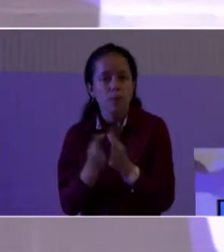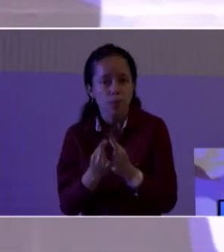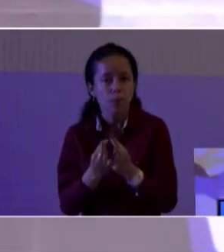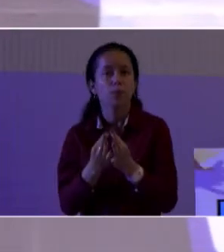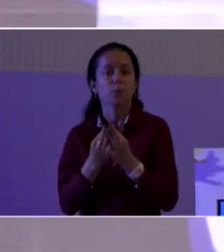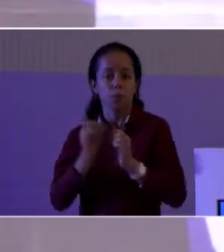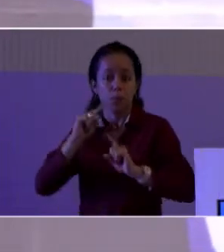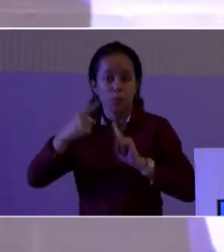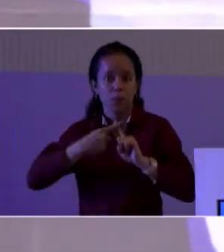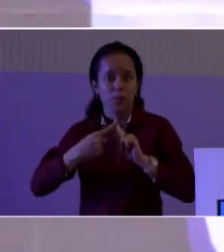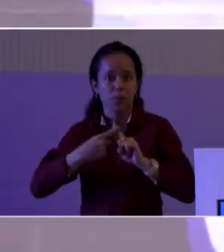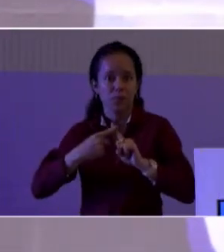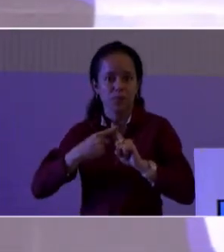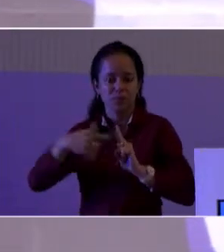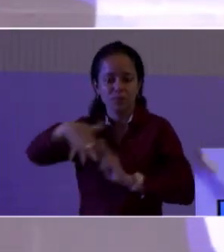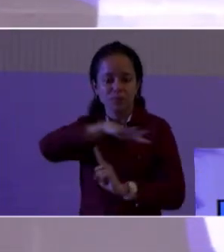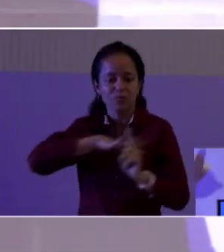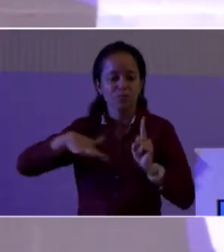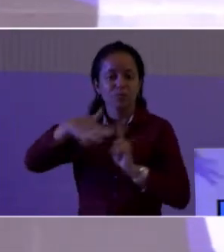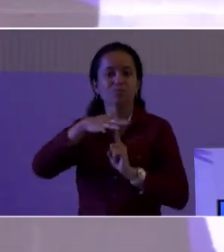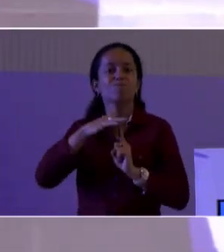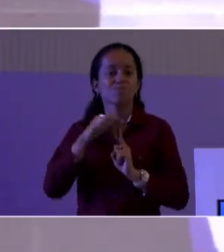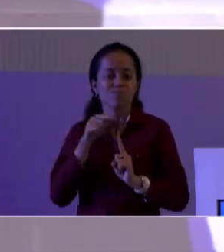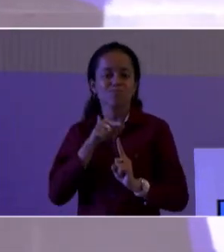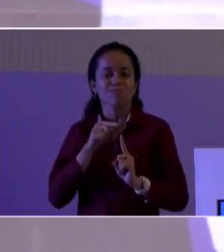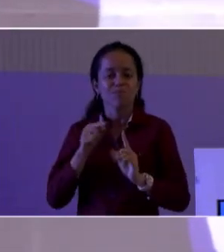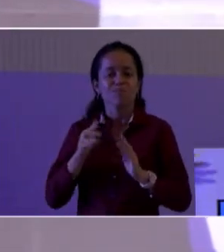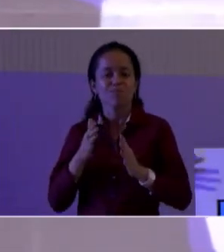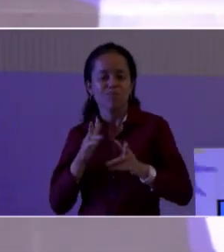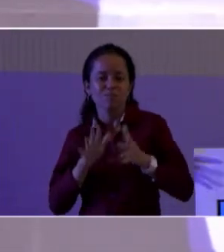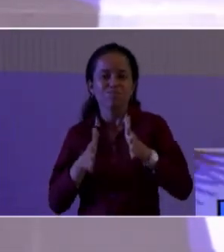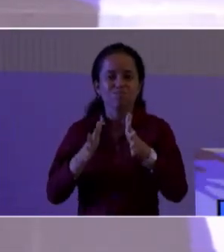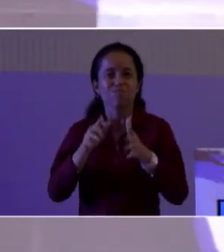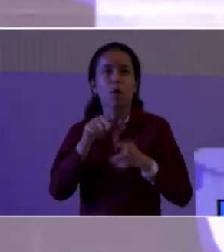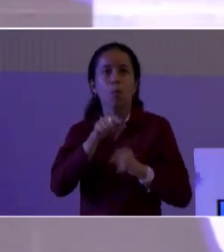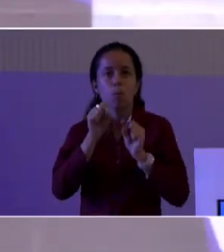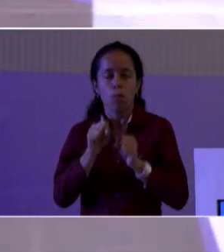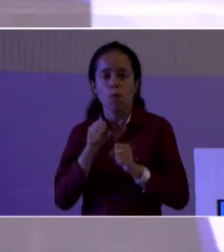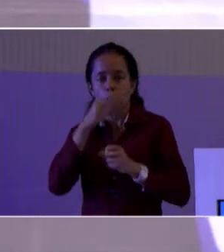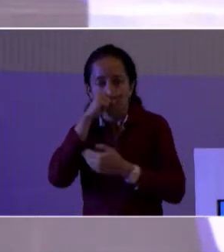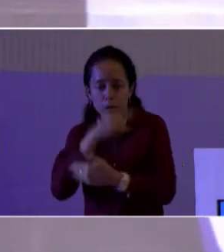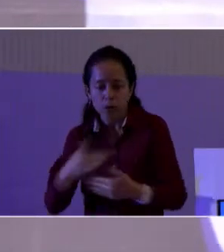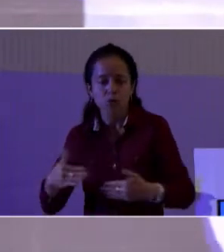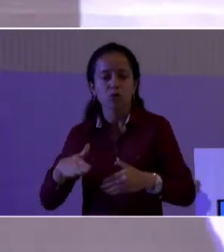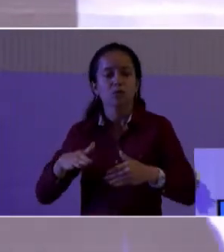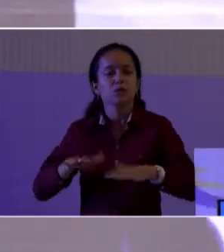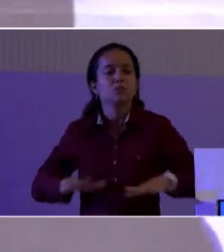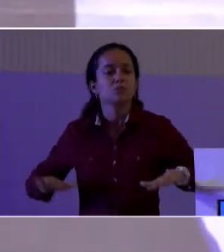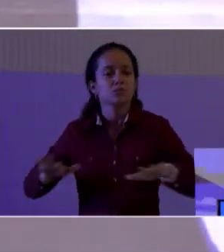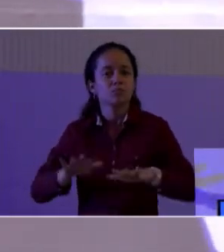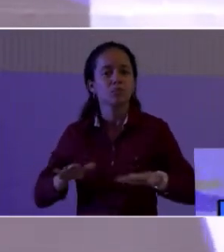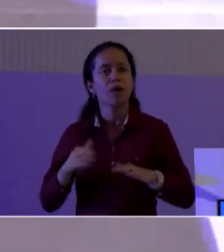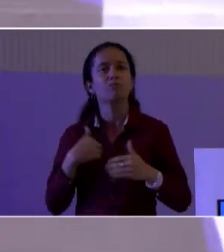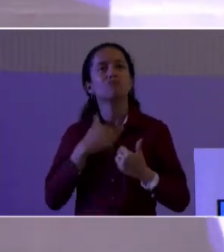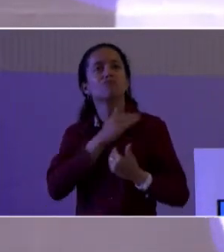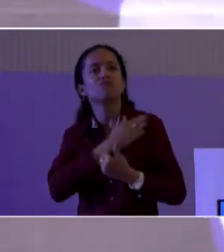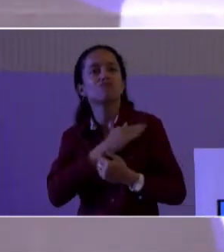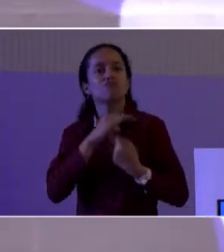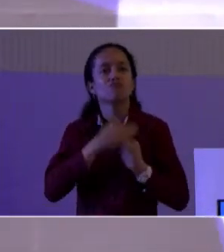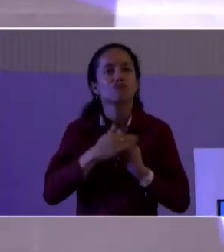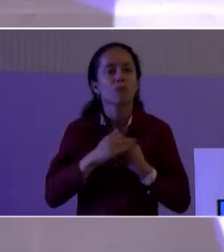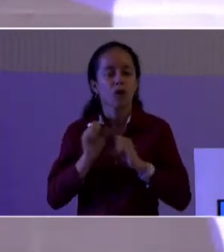primer entorno protector y donde hay muchas falencias para que los niños puedan encontrar un espacio, digamos, de acogida y de